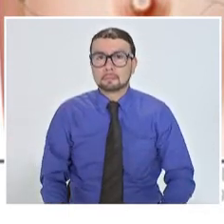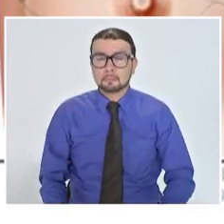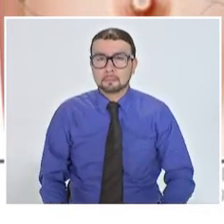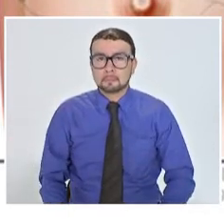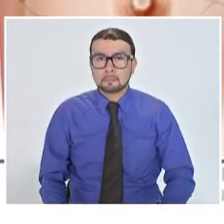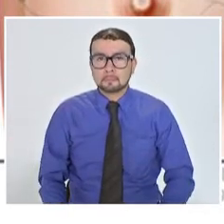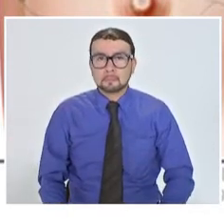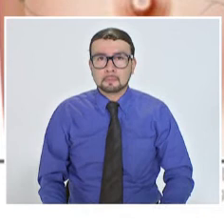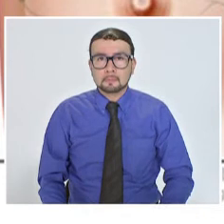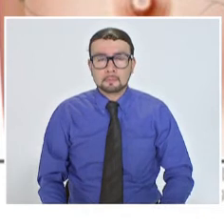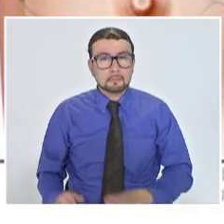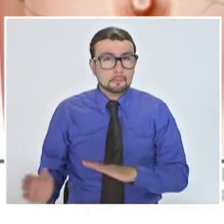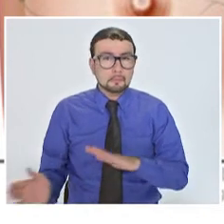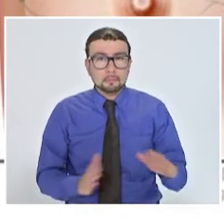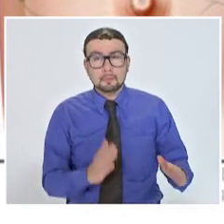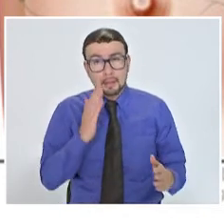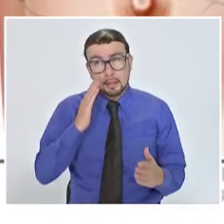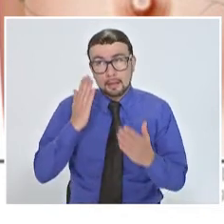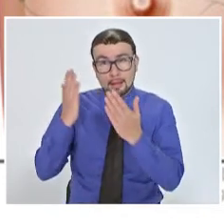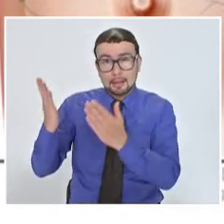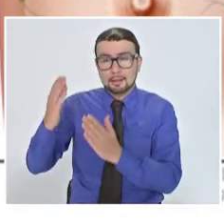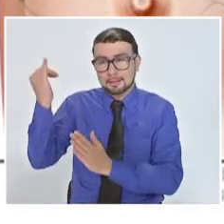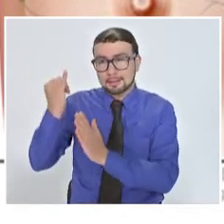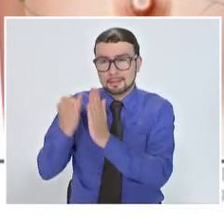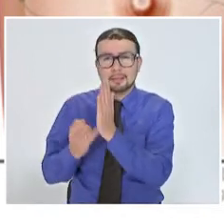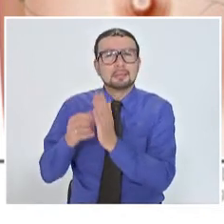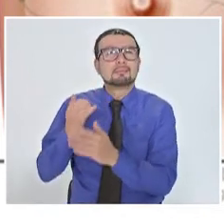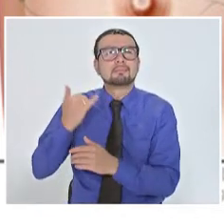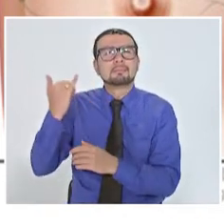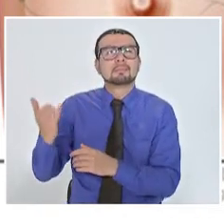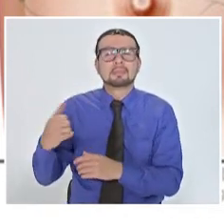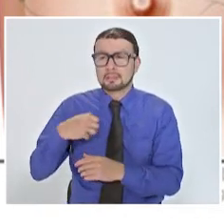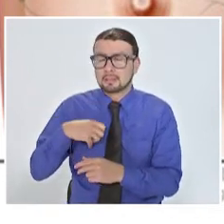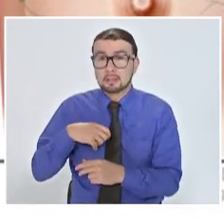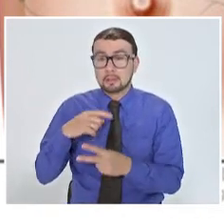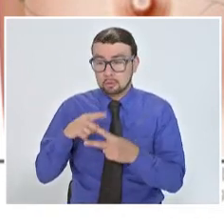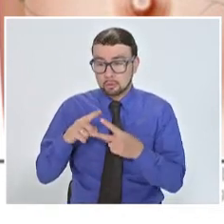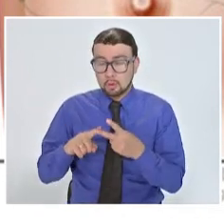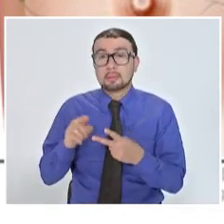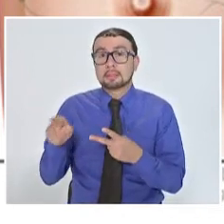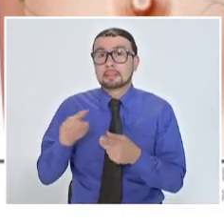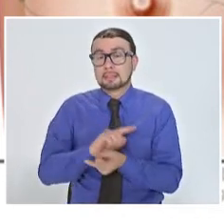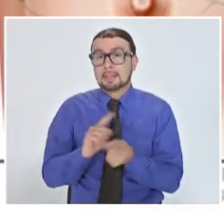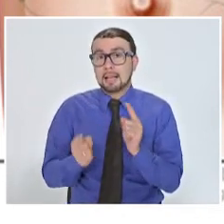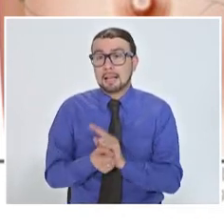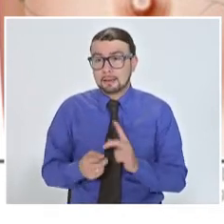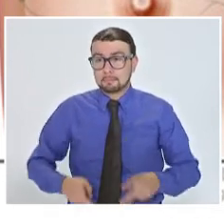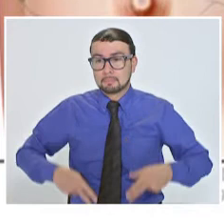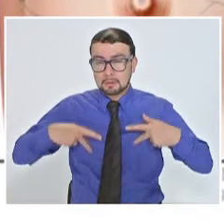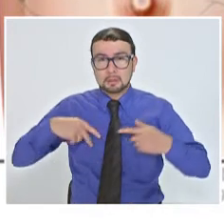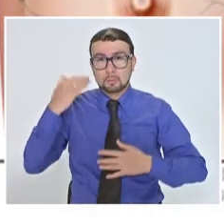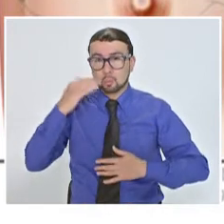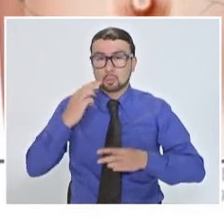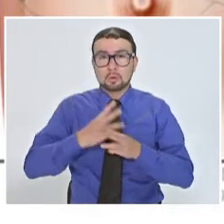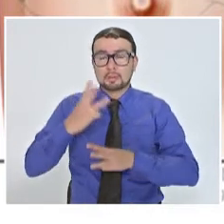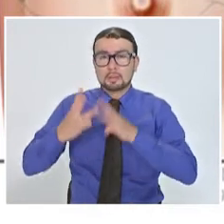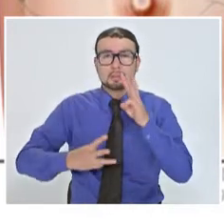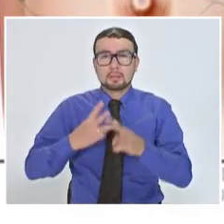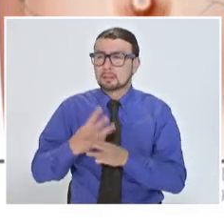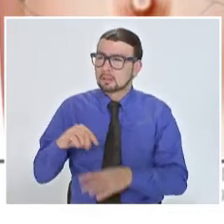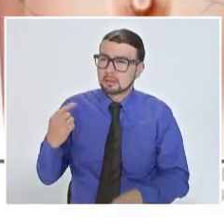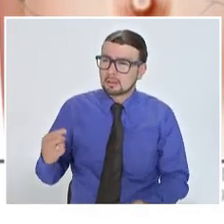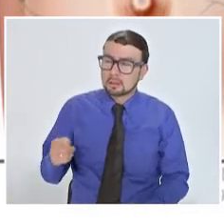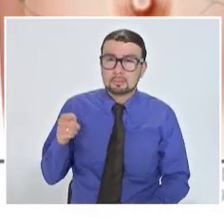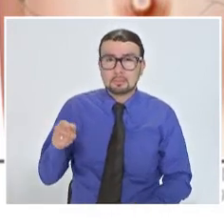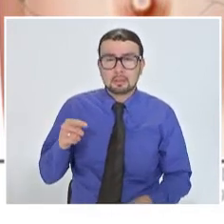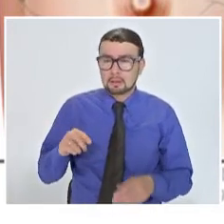En esta imagen observamos nosotros dos métodos que han cambiado la vida de las mujeres en el mundo. Se llama la técnica